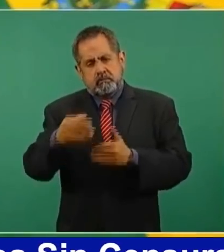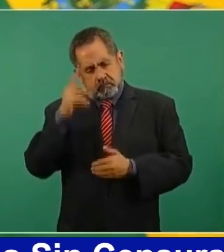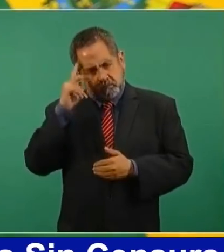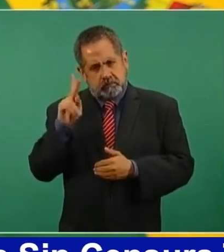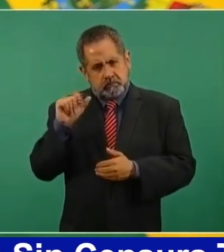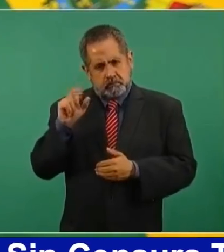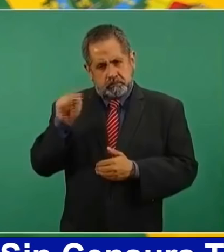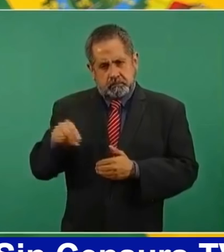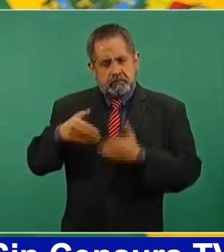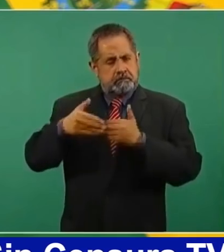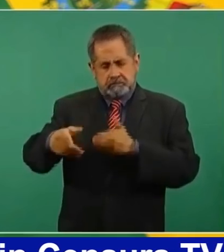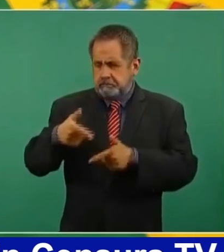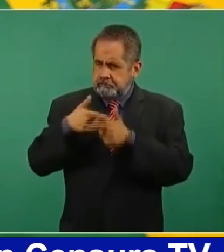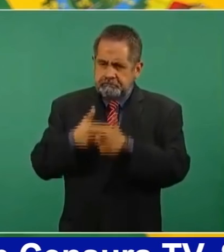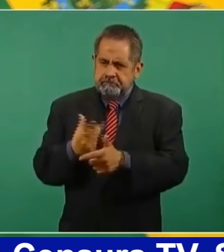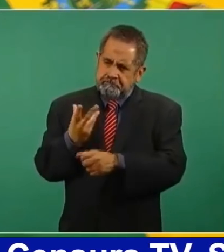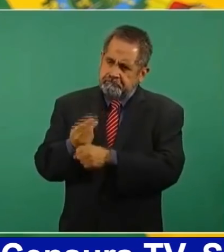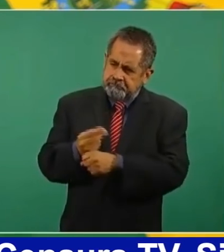plan,